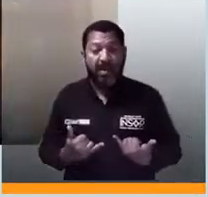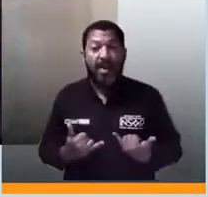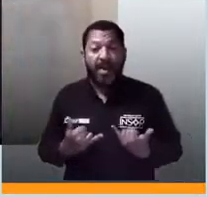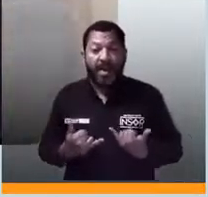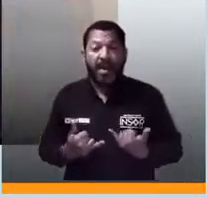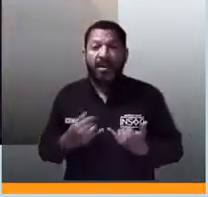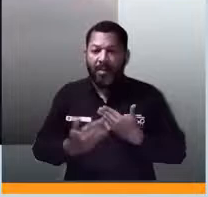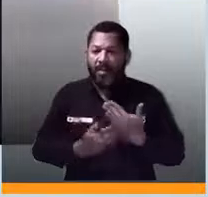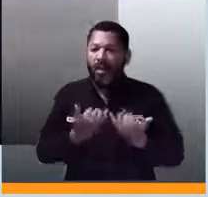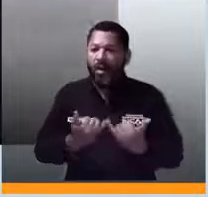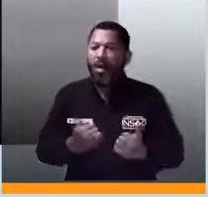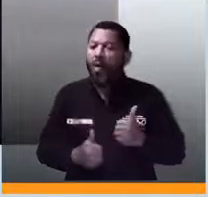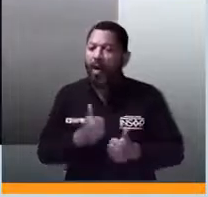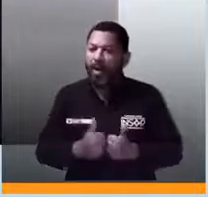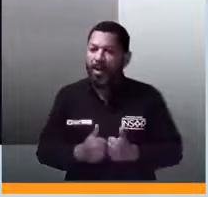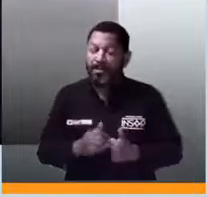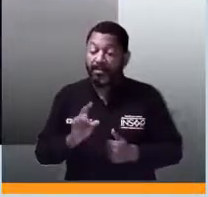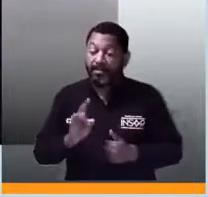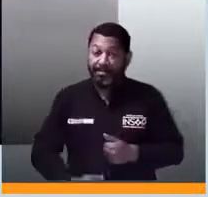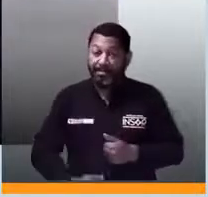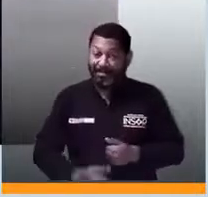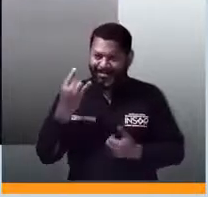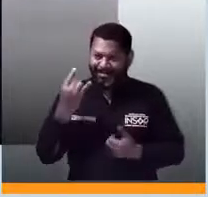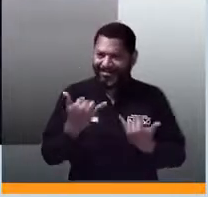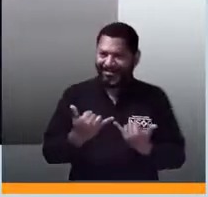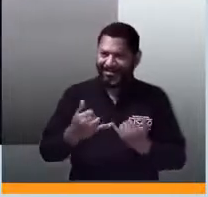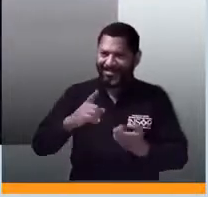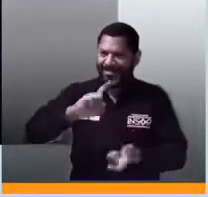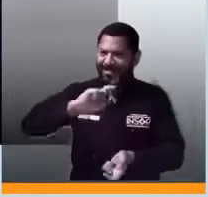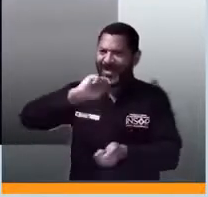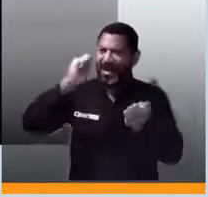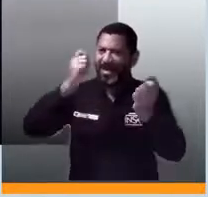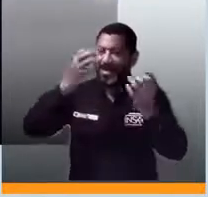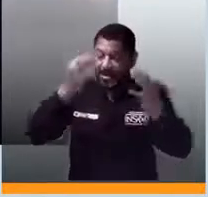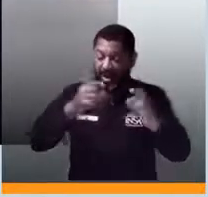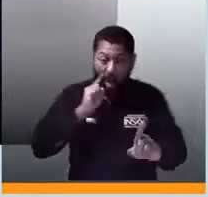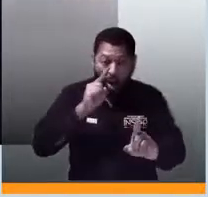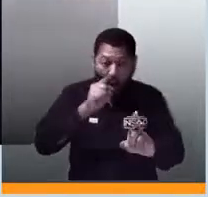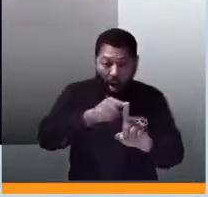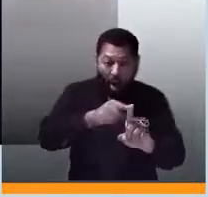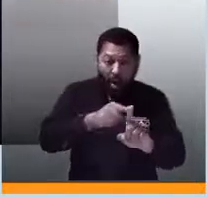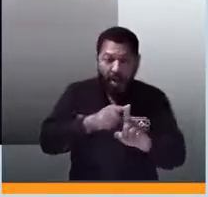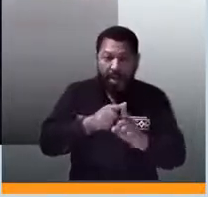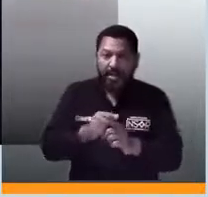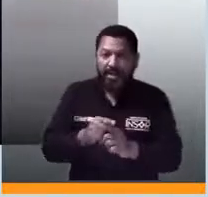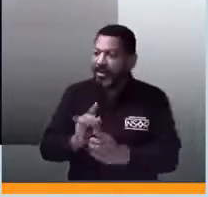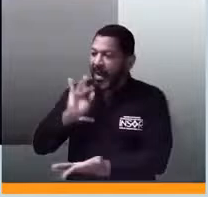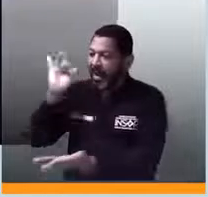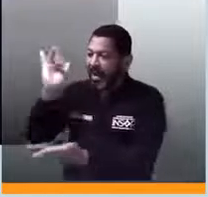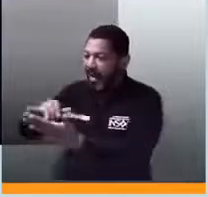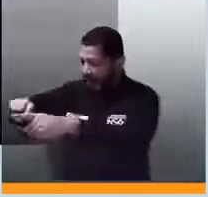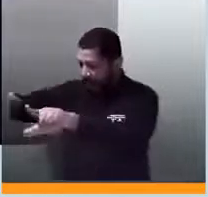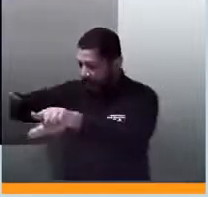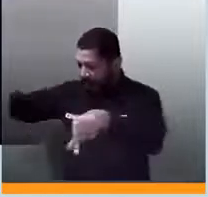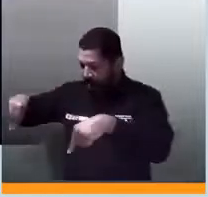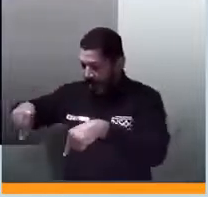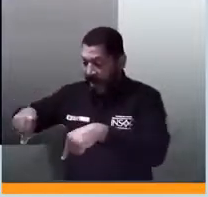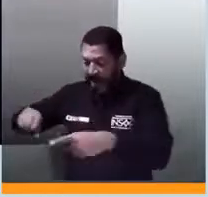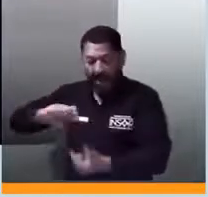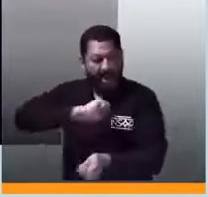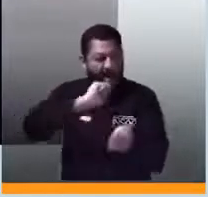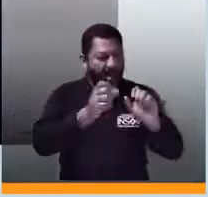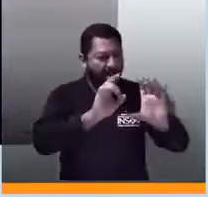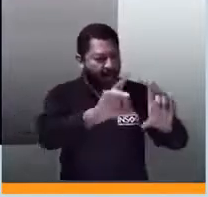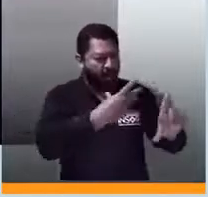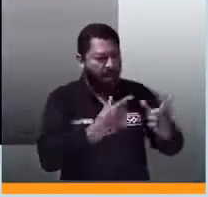en esta etapa es cómo proyectar el campus real al campus virtual, que la relación con